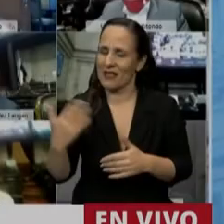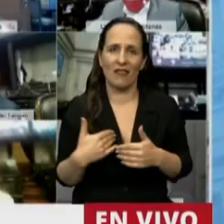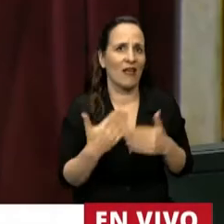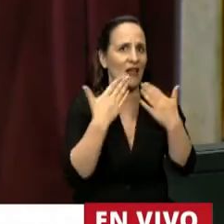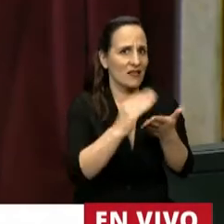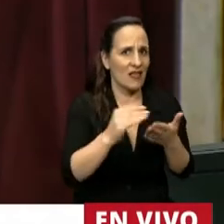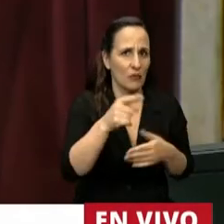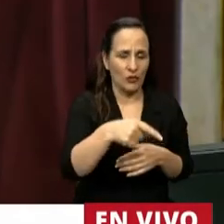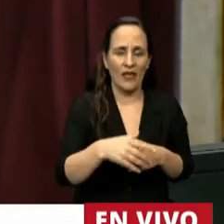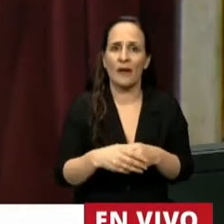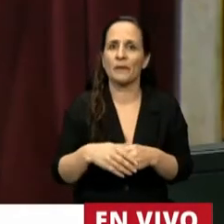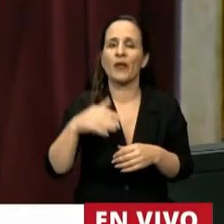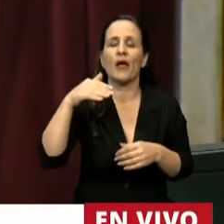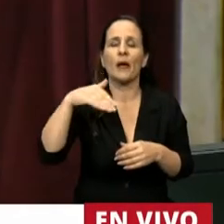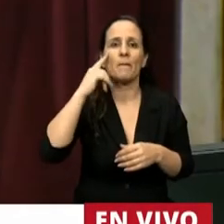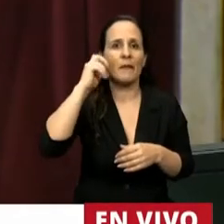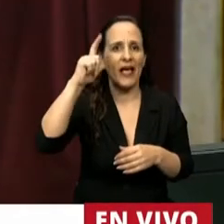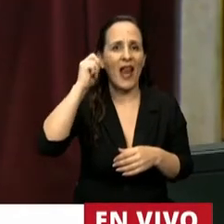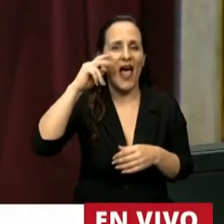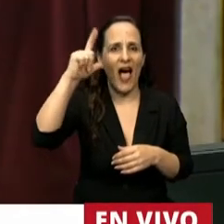Tiene la palabra el diputado Miguel Ángel Basse.